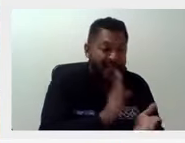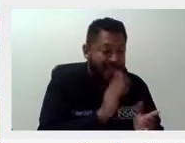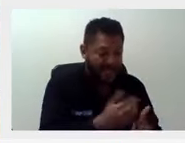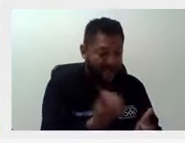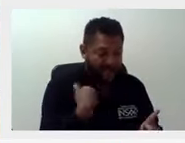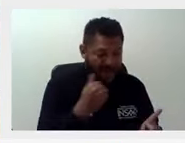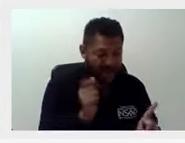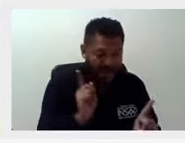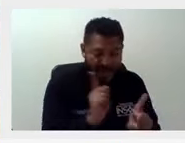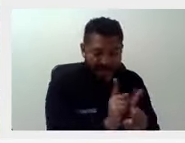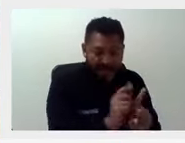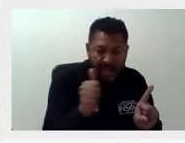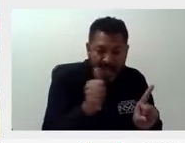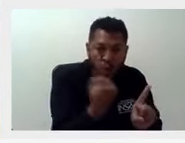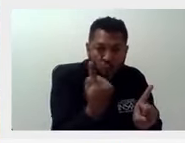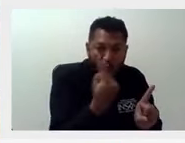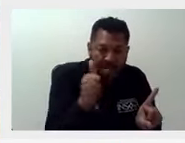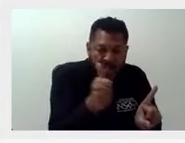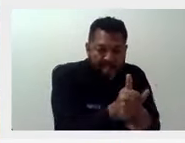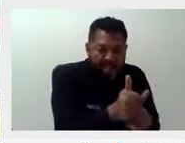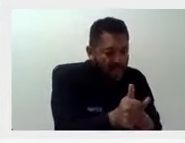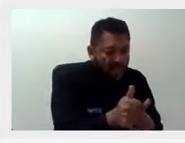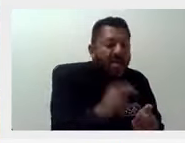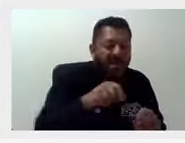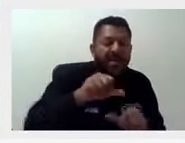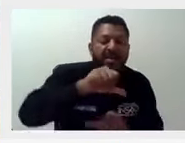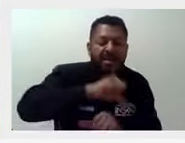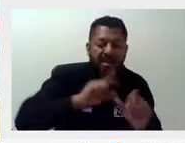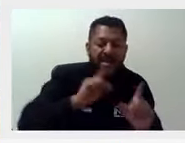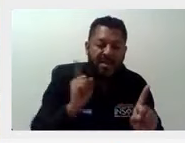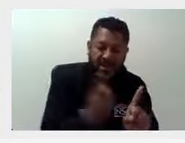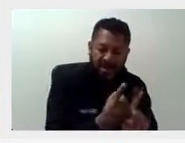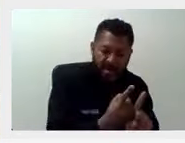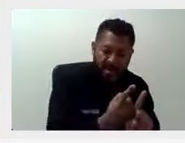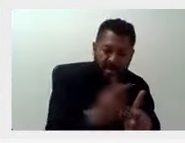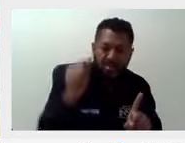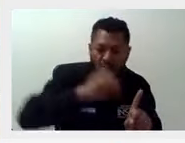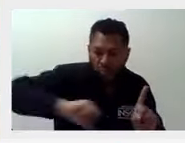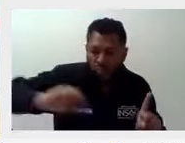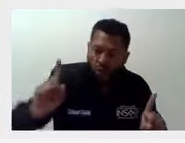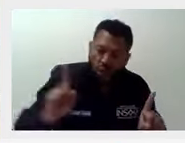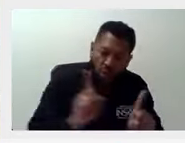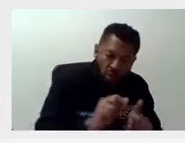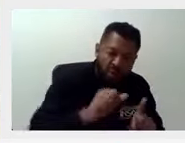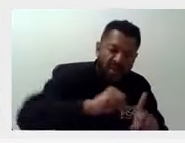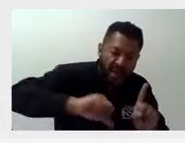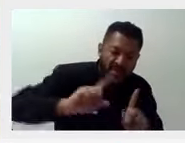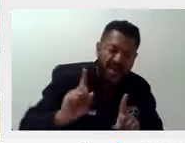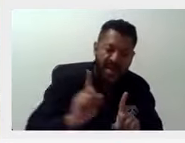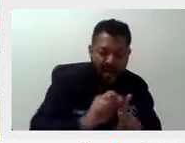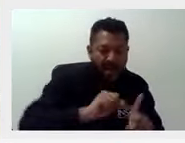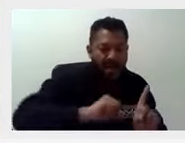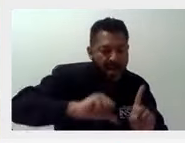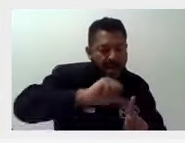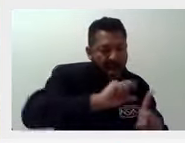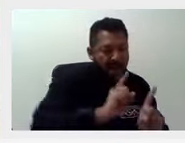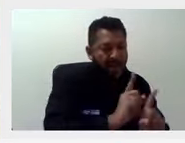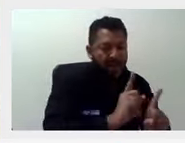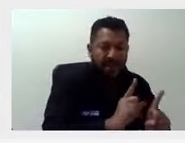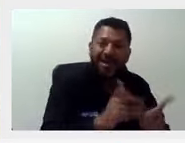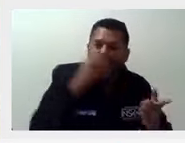que flexibilizar para no cargar a un solo cuidador. Entonces, bueno, ¿cómo vamos a generar esas estrategias de